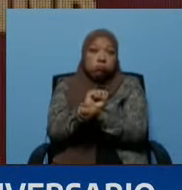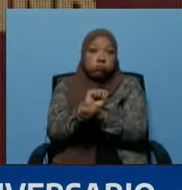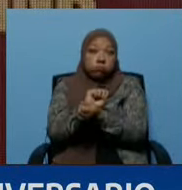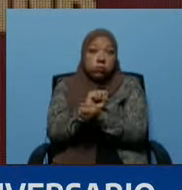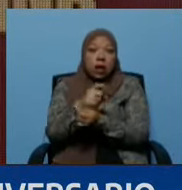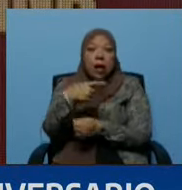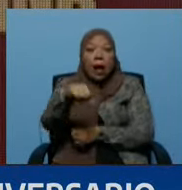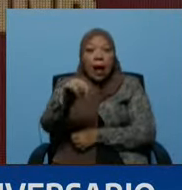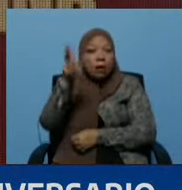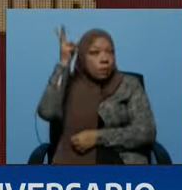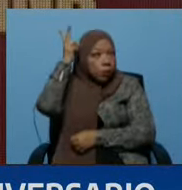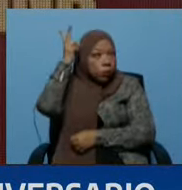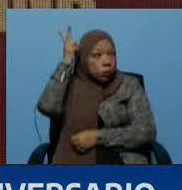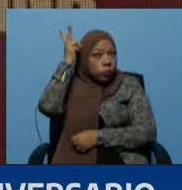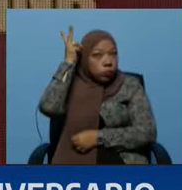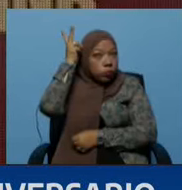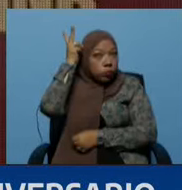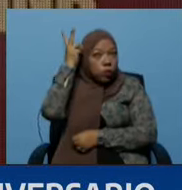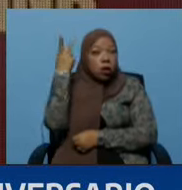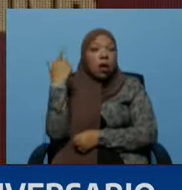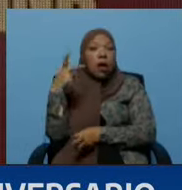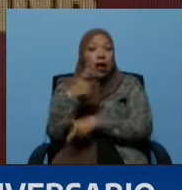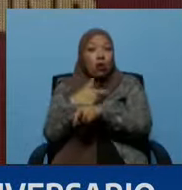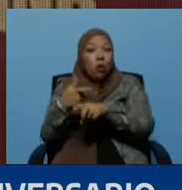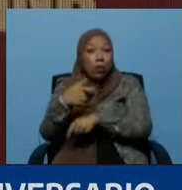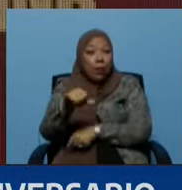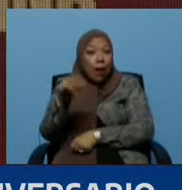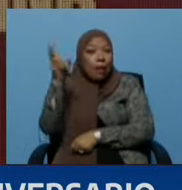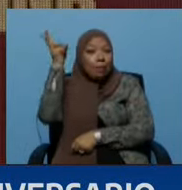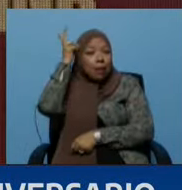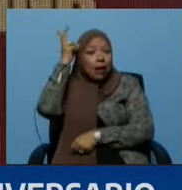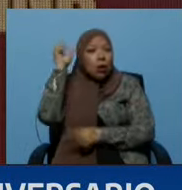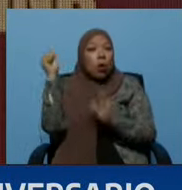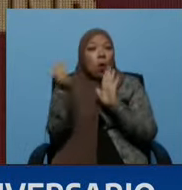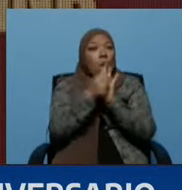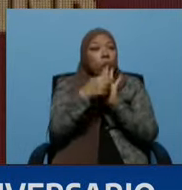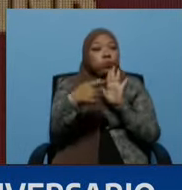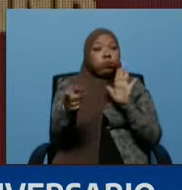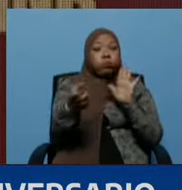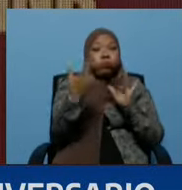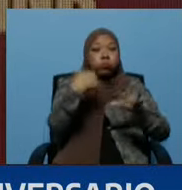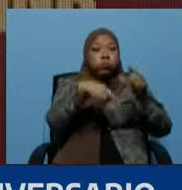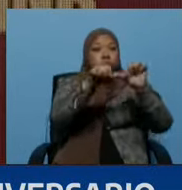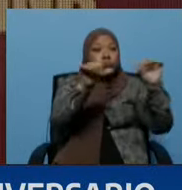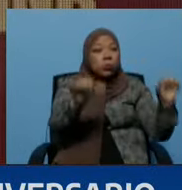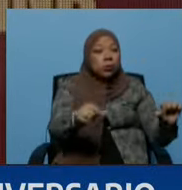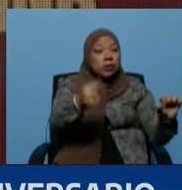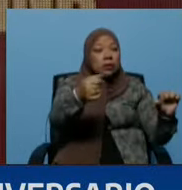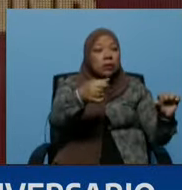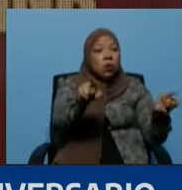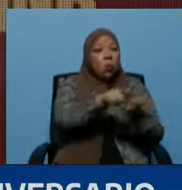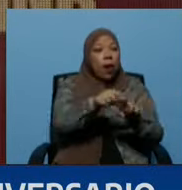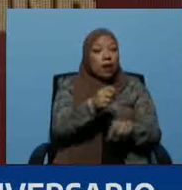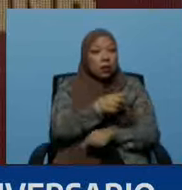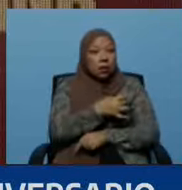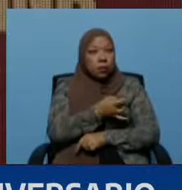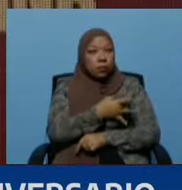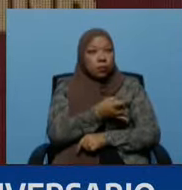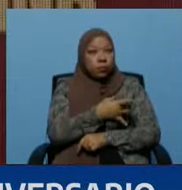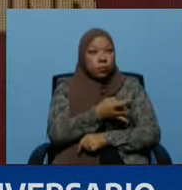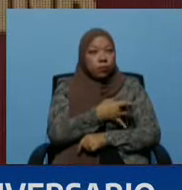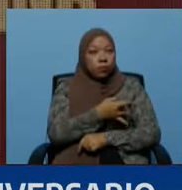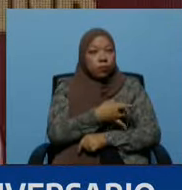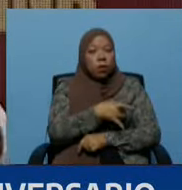En Perú, con el gobierno fascista y golpista que manda en Perú. En Chile, es